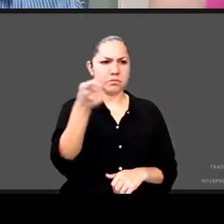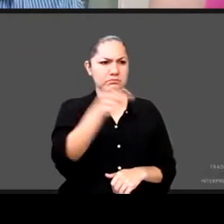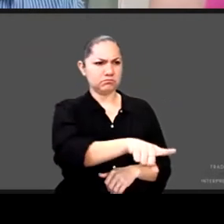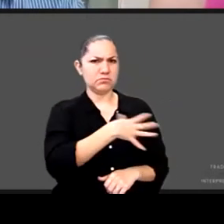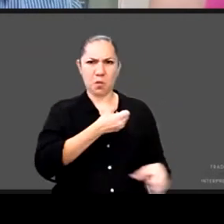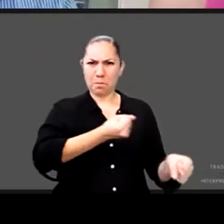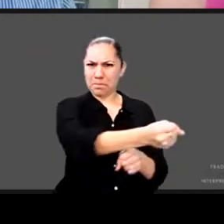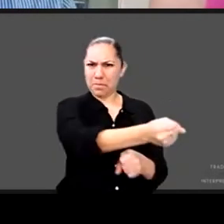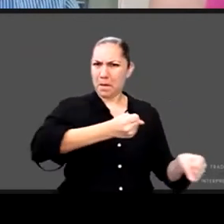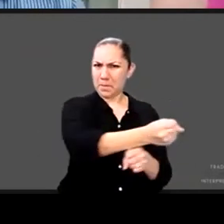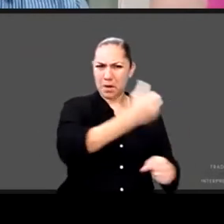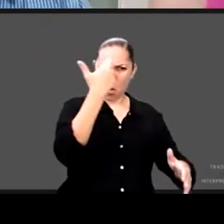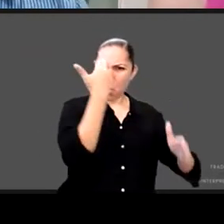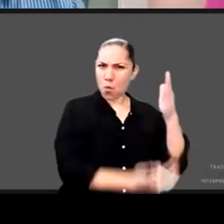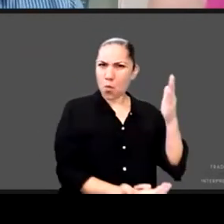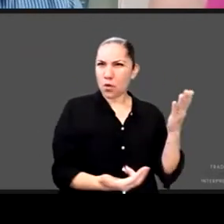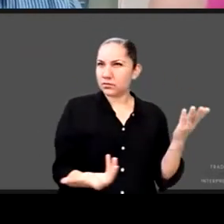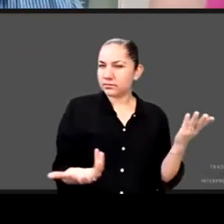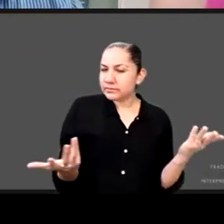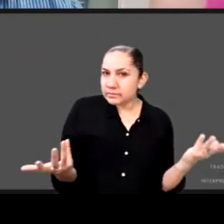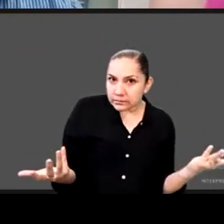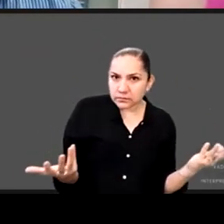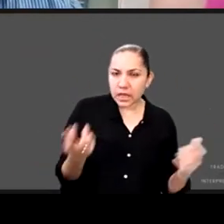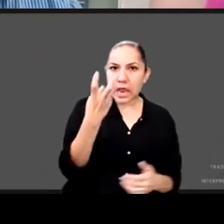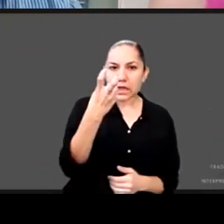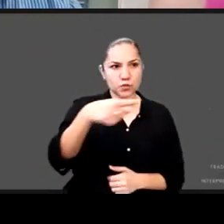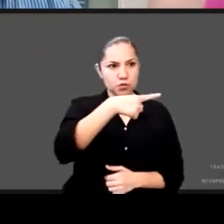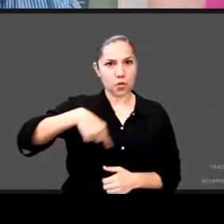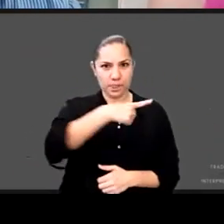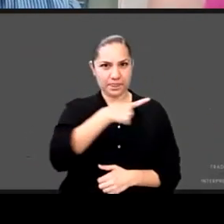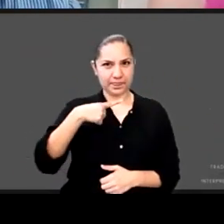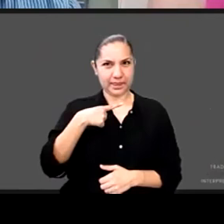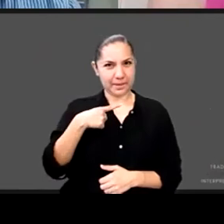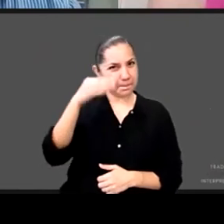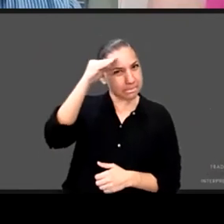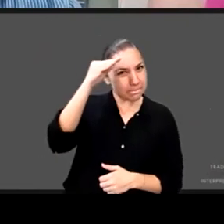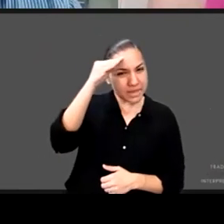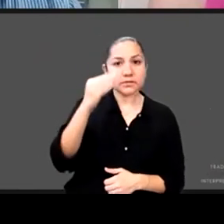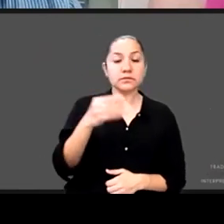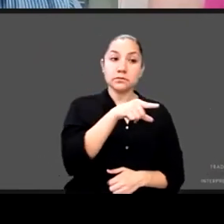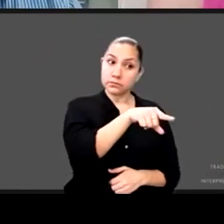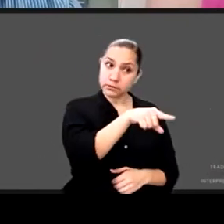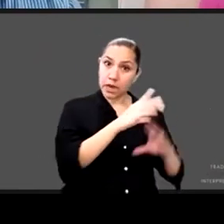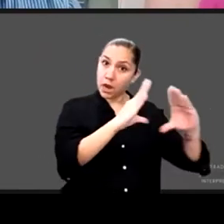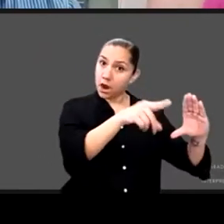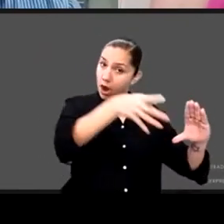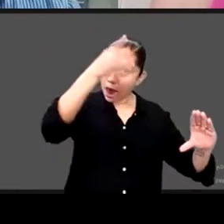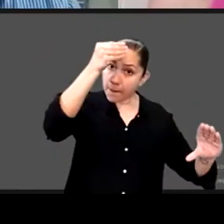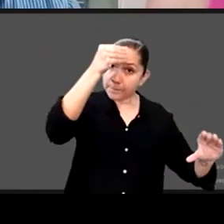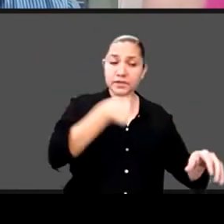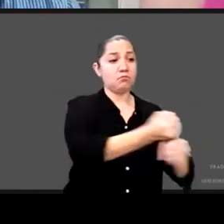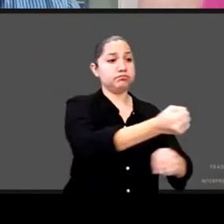si usamos violencia para enseñar, no estaremos enseñando violencia acaso.